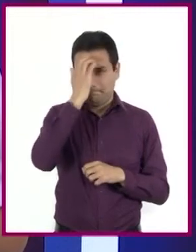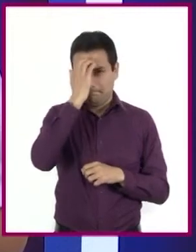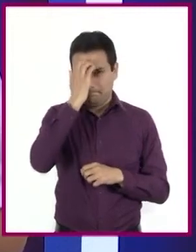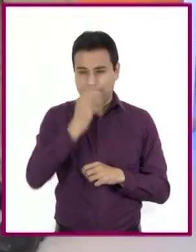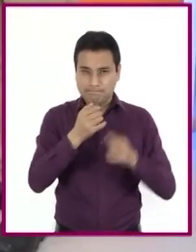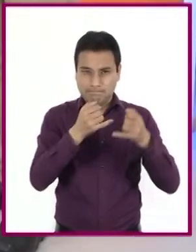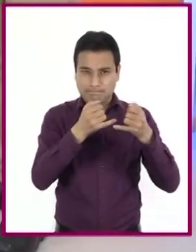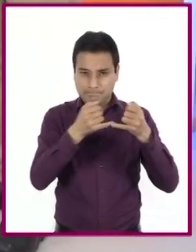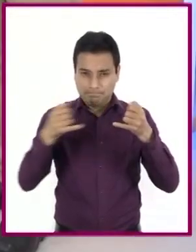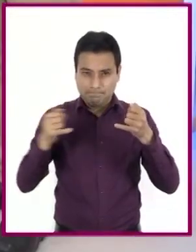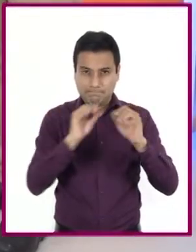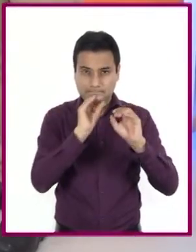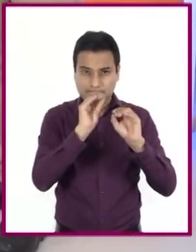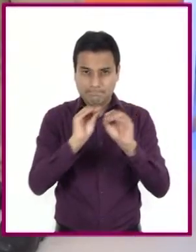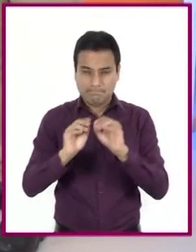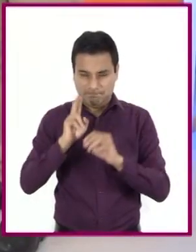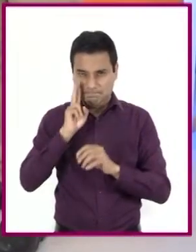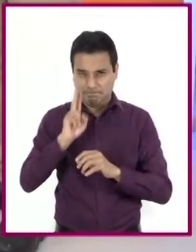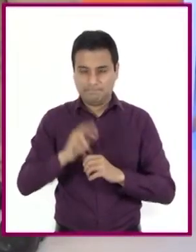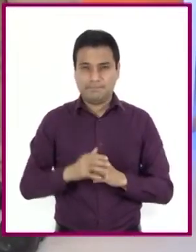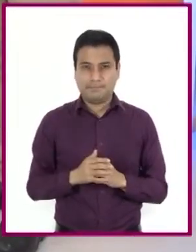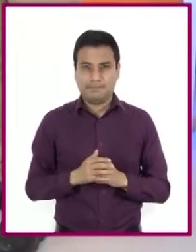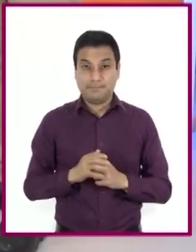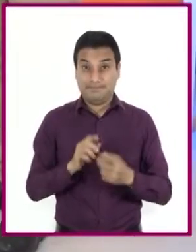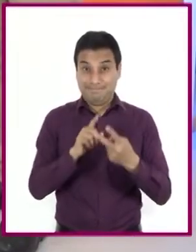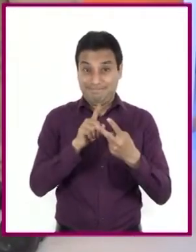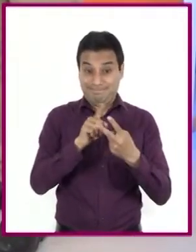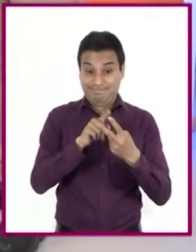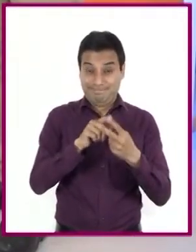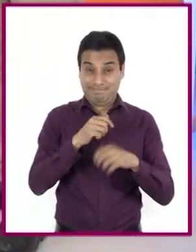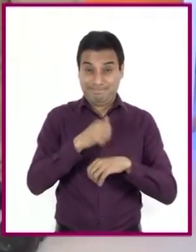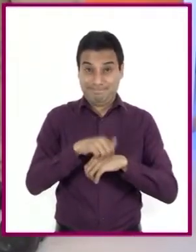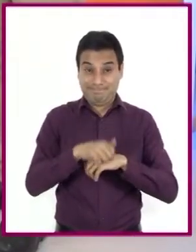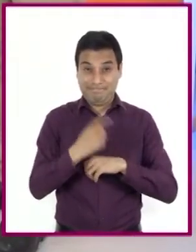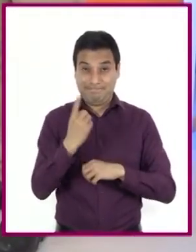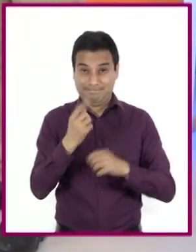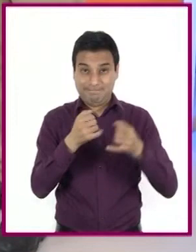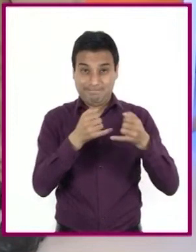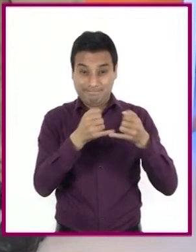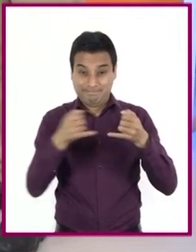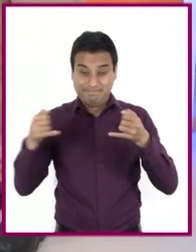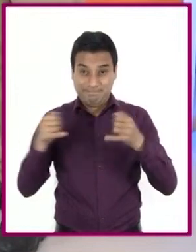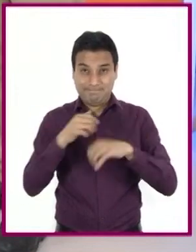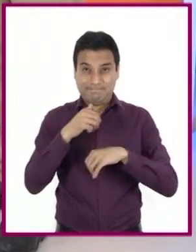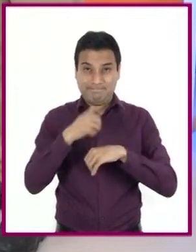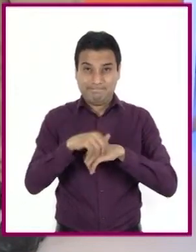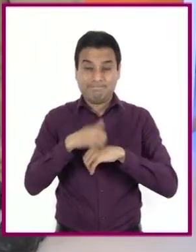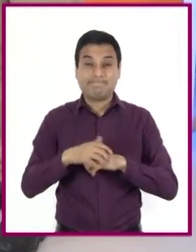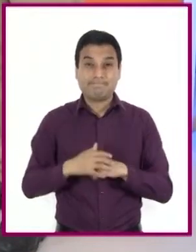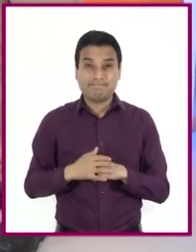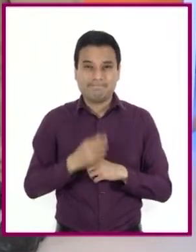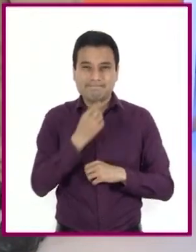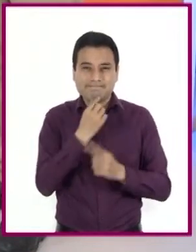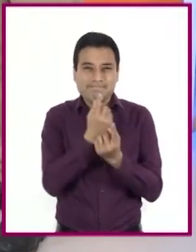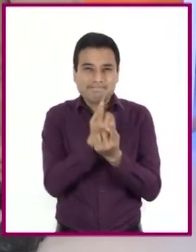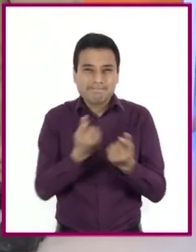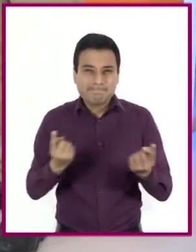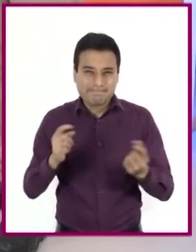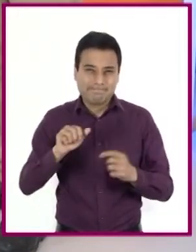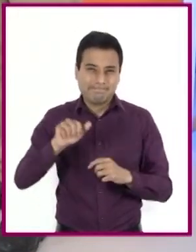tiempo. En la primera recta se representan los valores de las estaturas del equipo